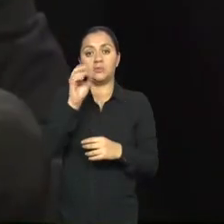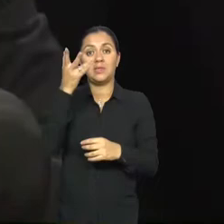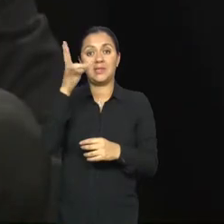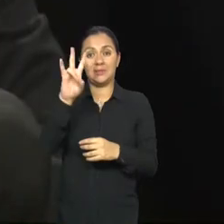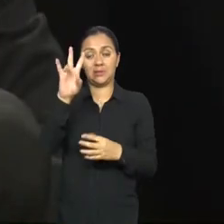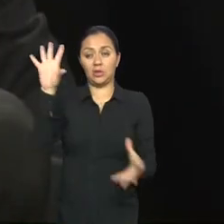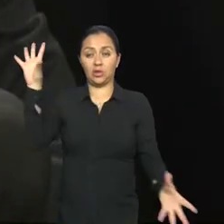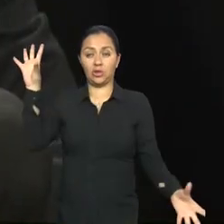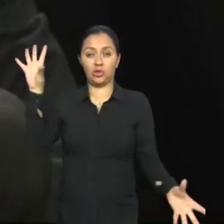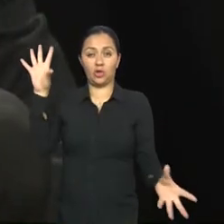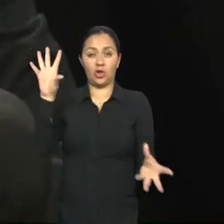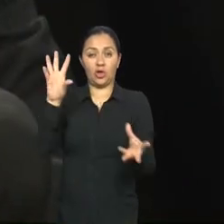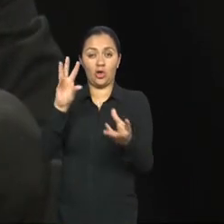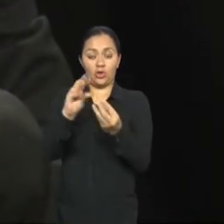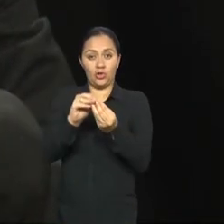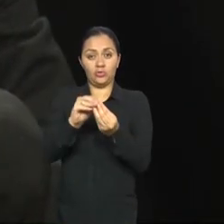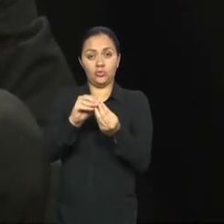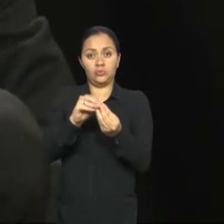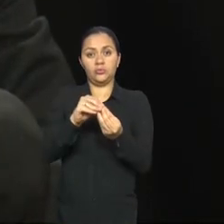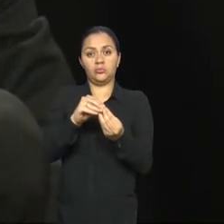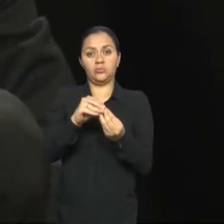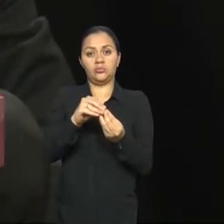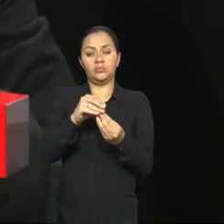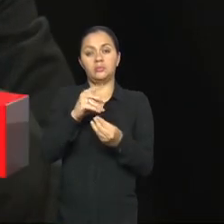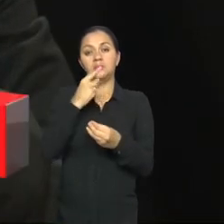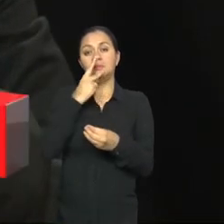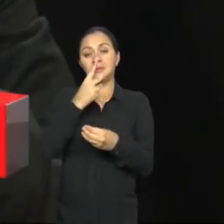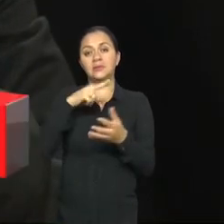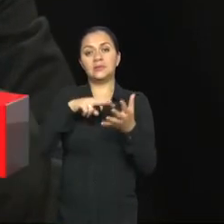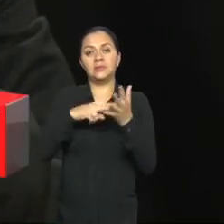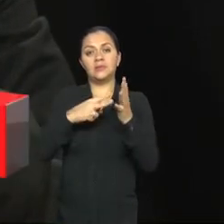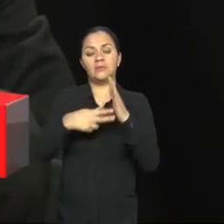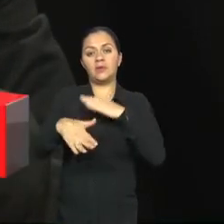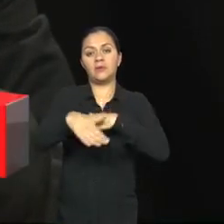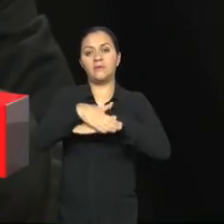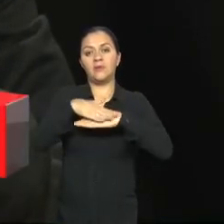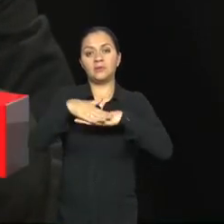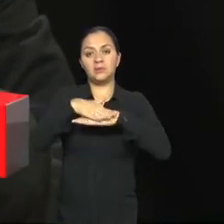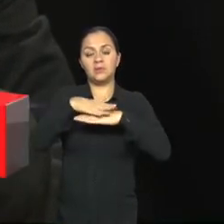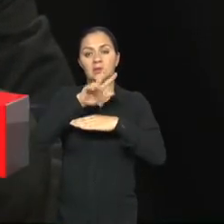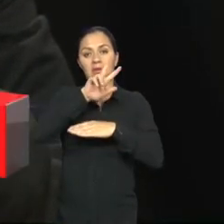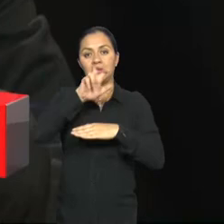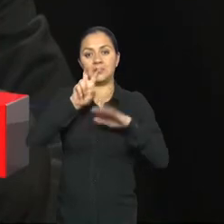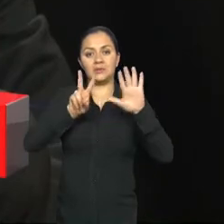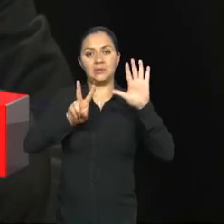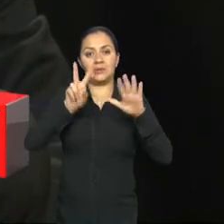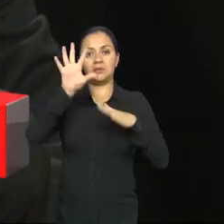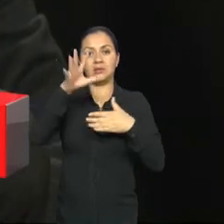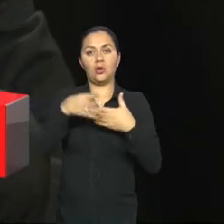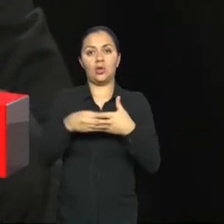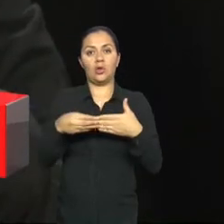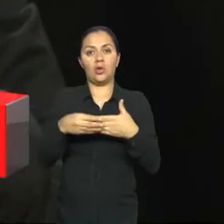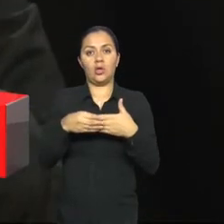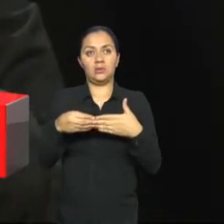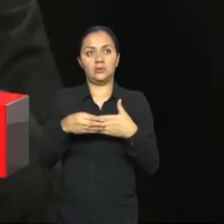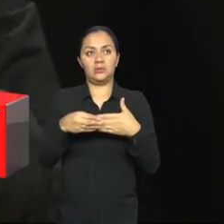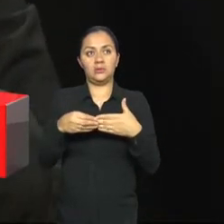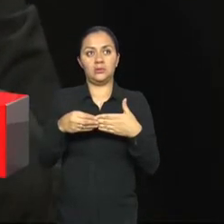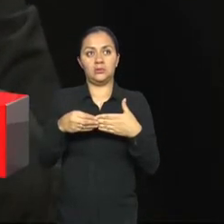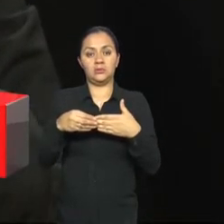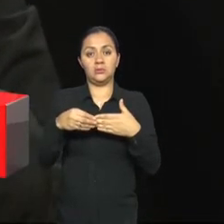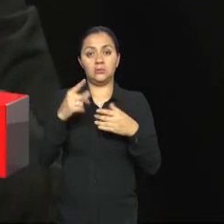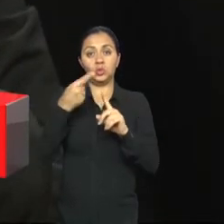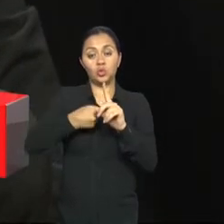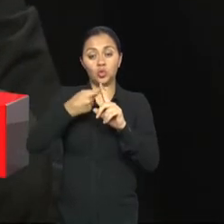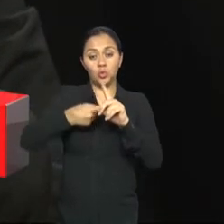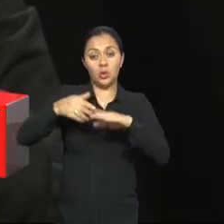debemos destacar que puedes devolver dos fracciones básicas. Que ¿cuánto son es la fracción básica? $375, es decir, o sea,